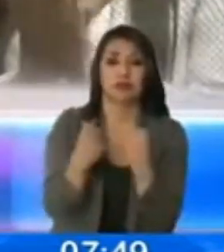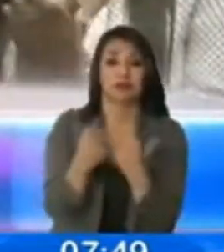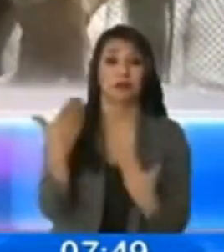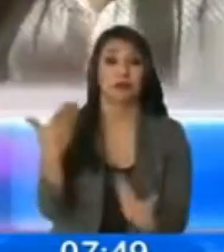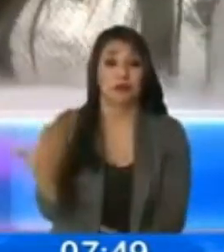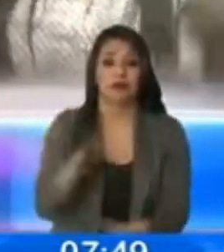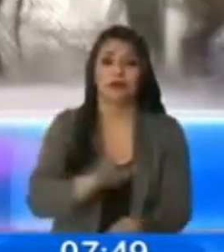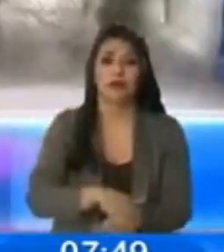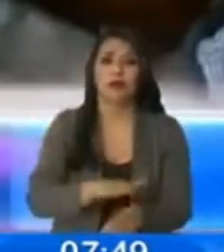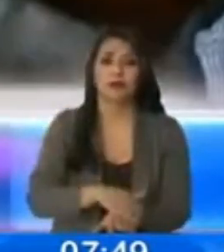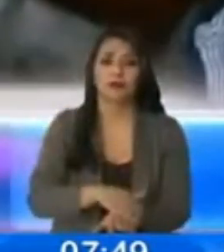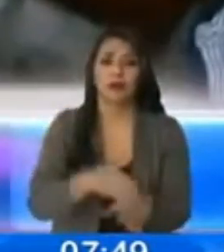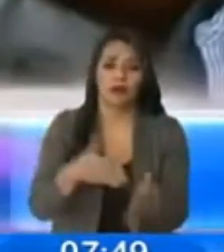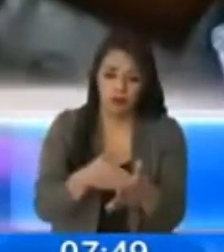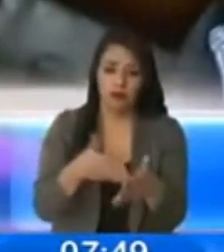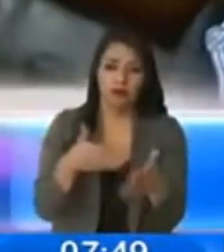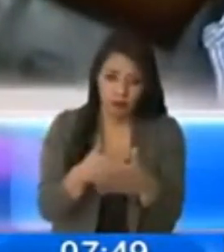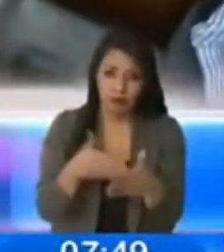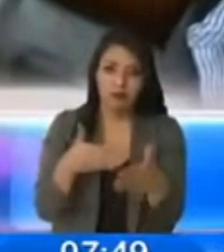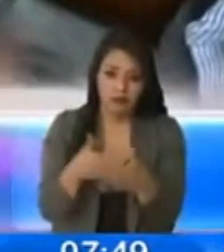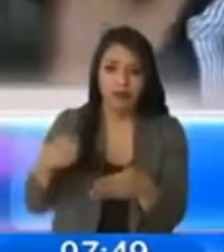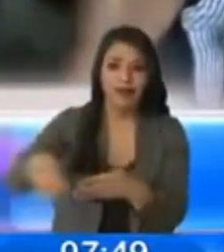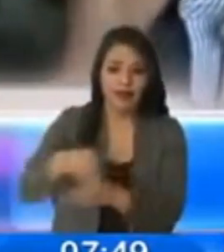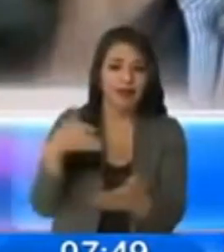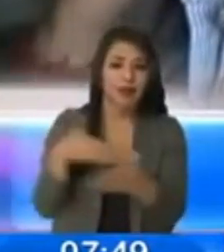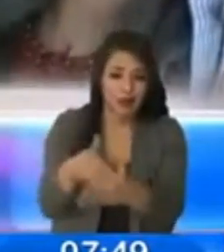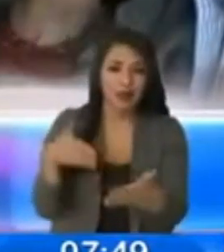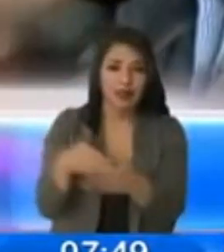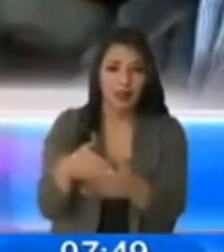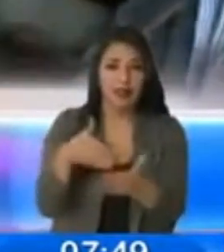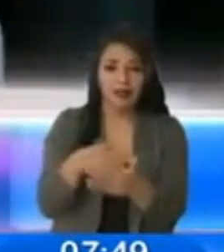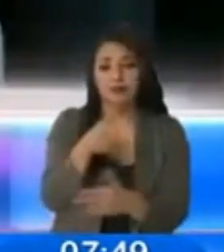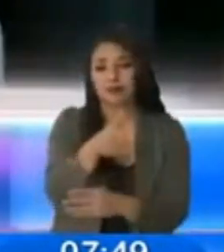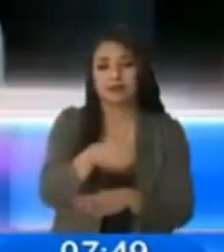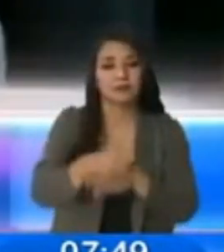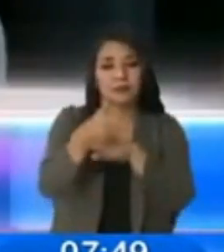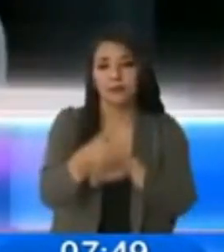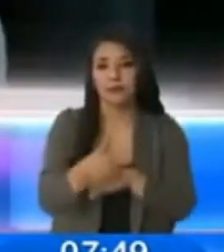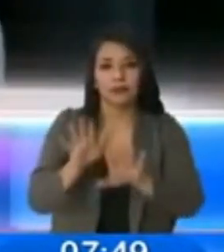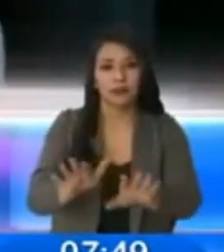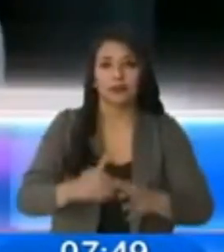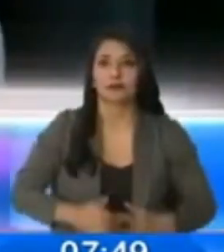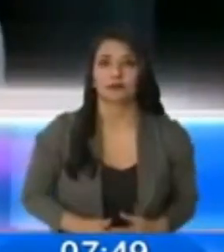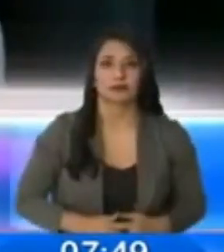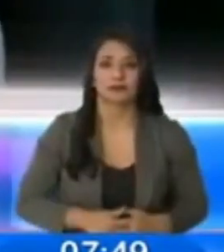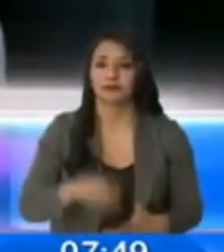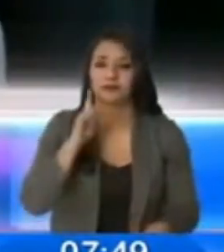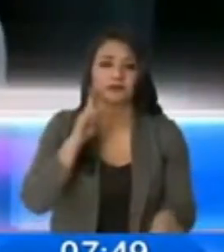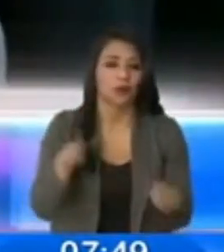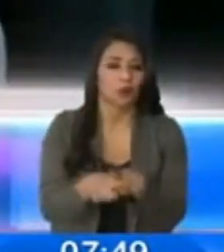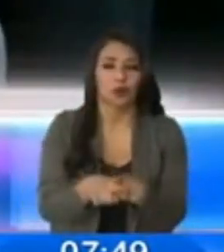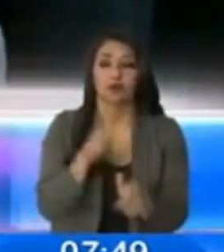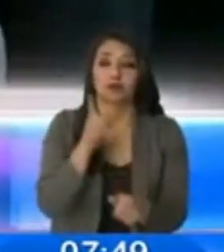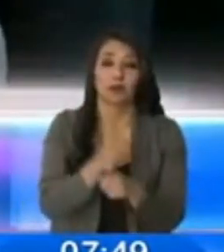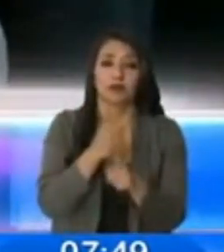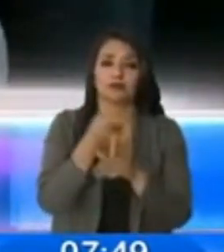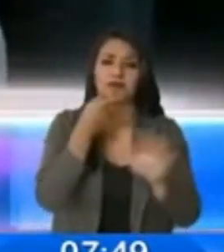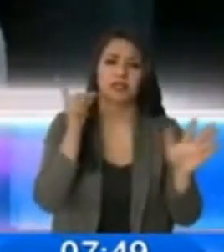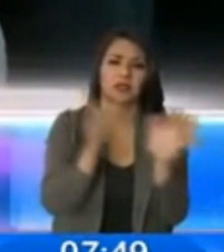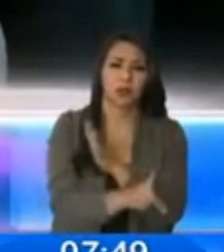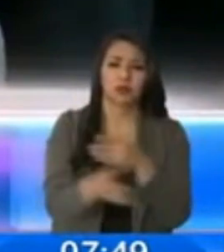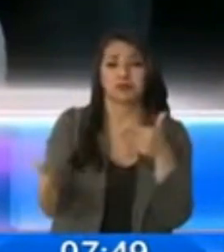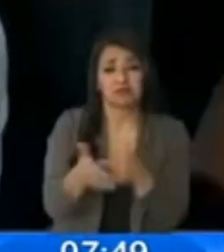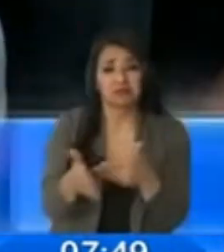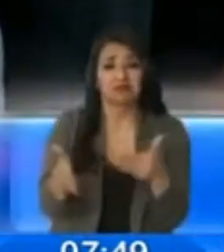político es producto del constante bloqueo que están sufriendo por parte del poder. Rechazamos y denunciamos el permanente